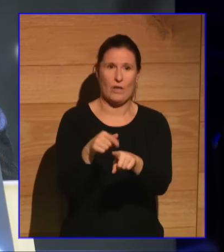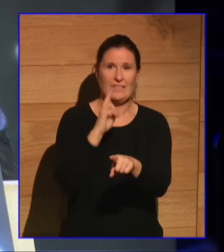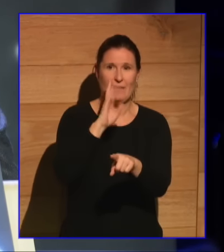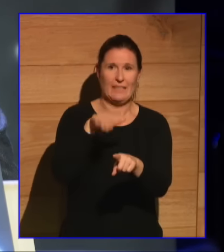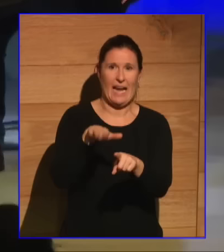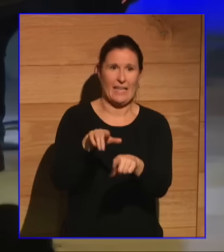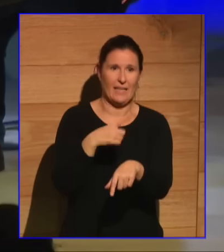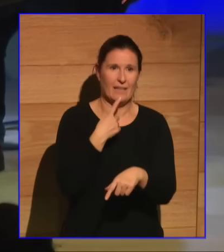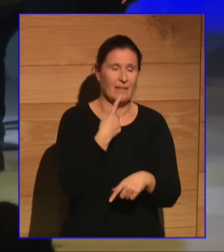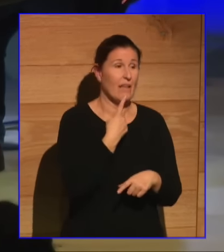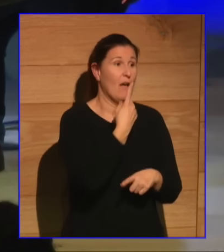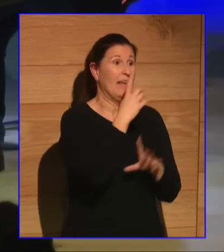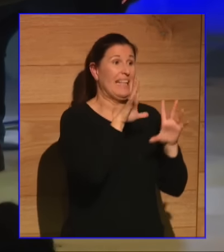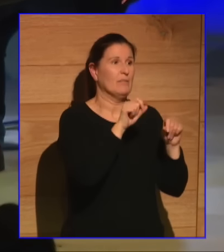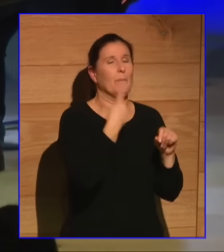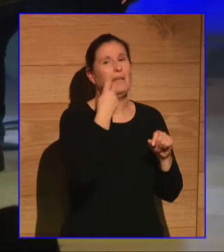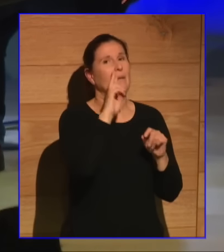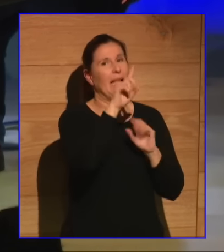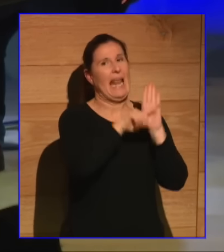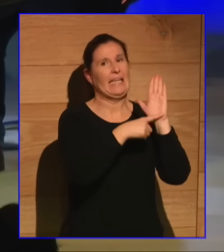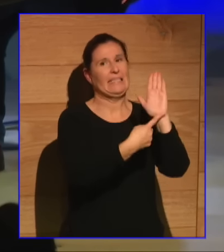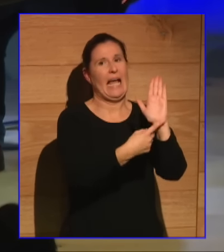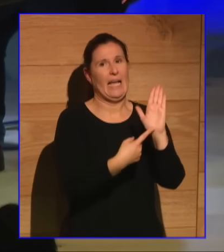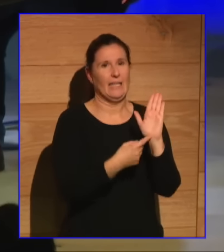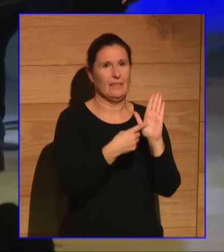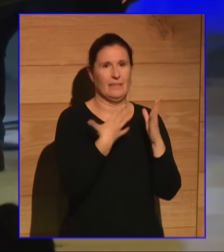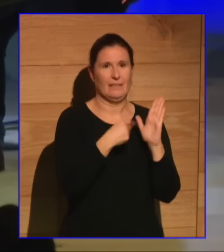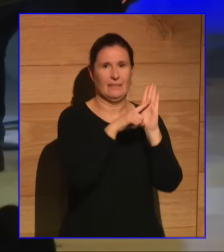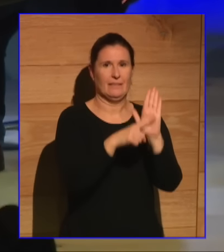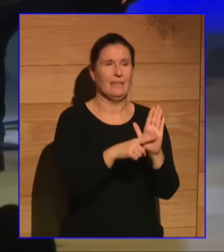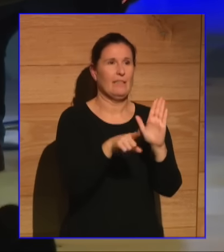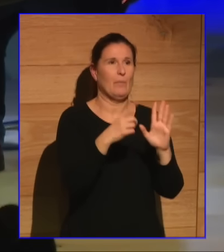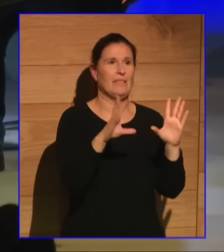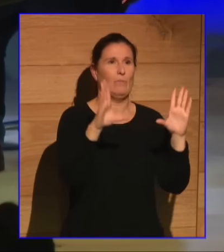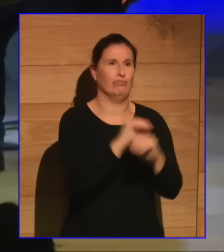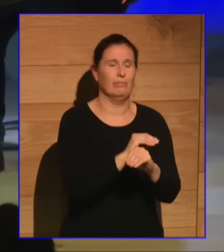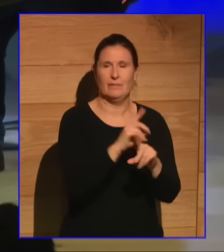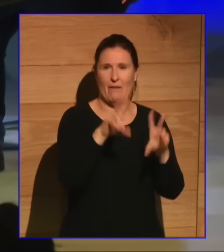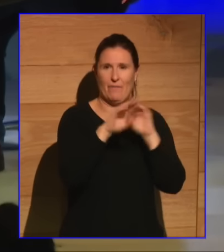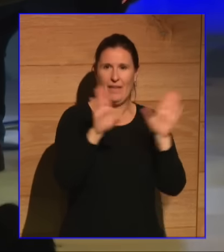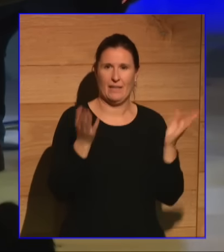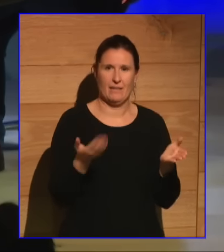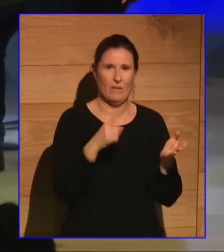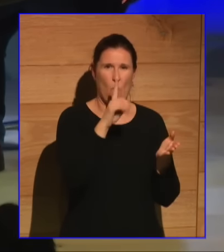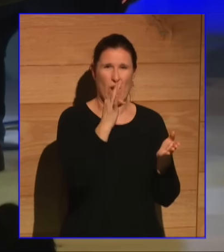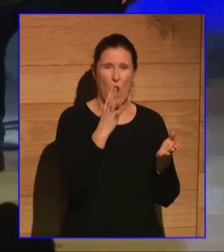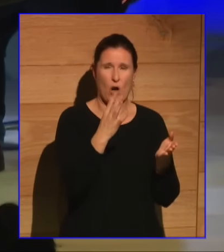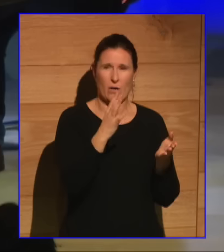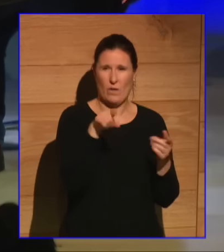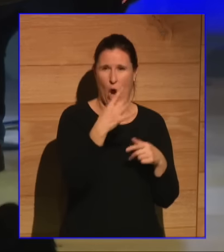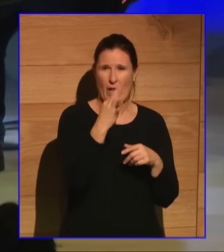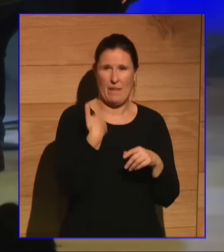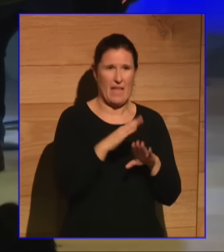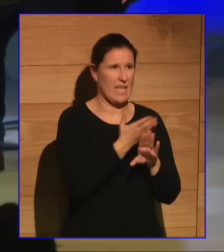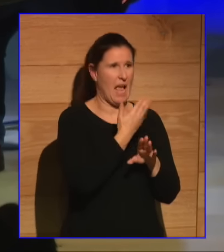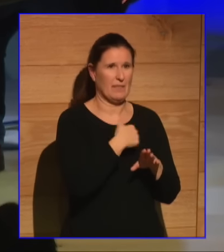que cuando faltan 10 minutos dice, mira, esta es la lista. Claro, claro. Schindler, que nos hemos chupado hora y media ya, hostia. Hora y media y 306